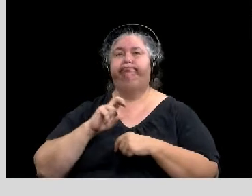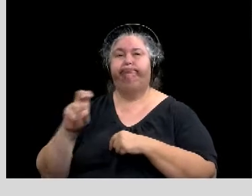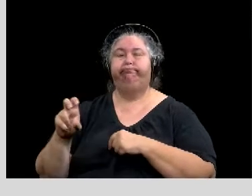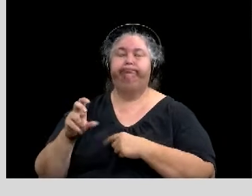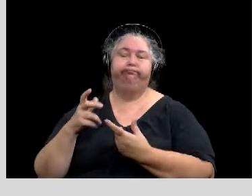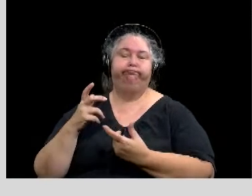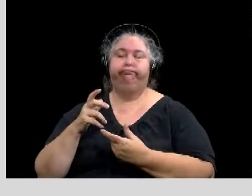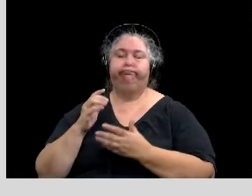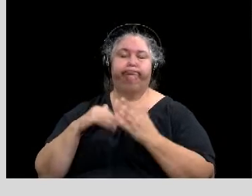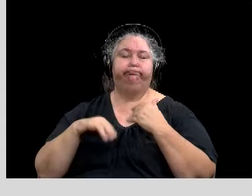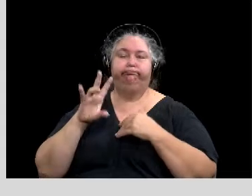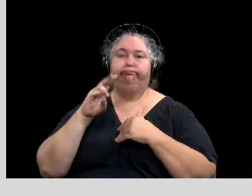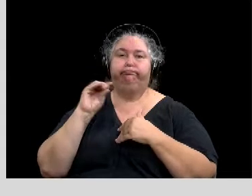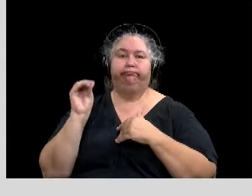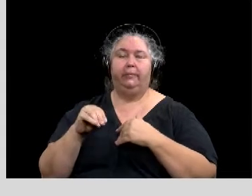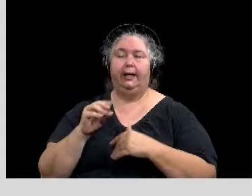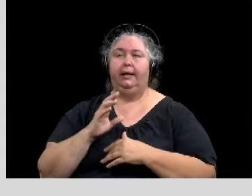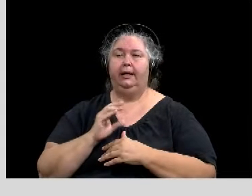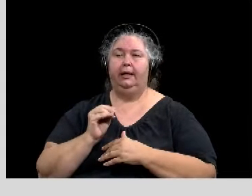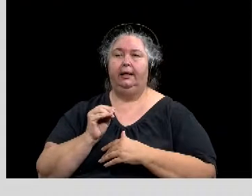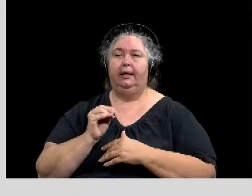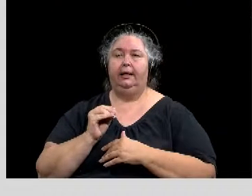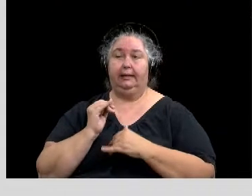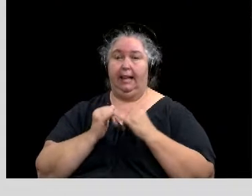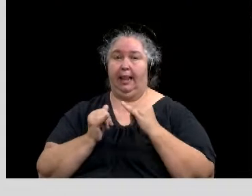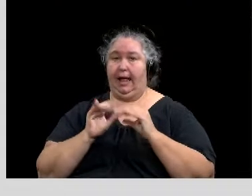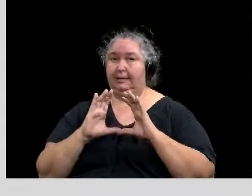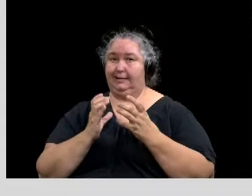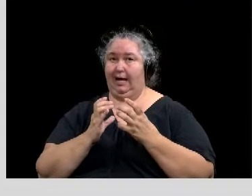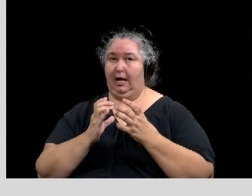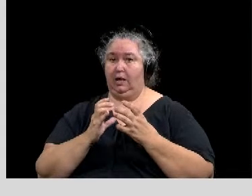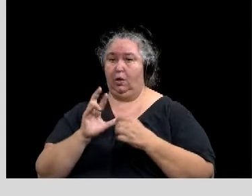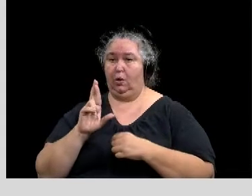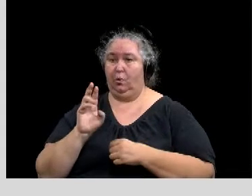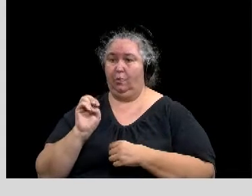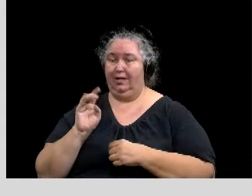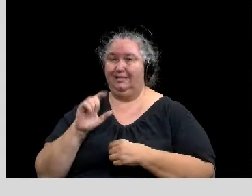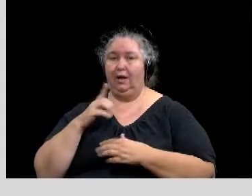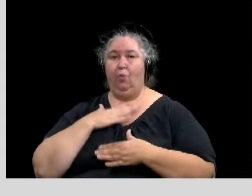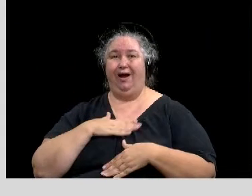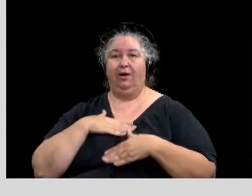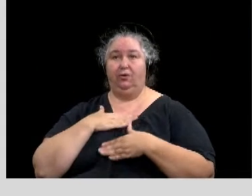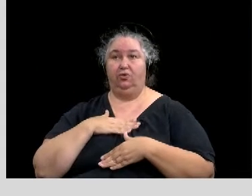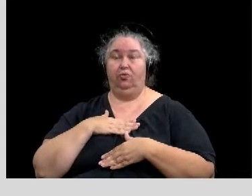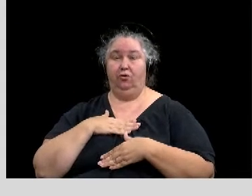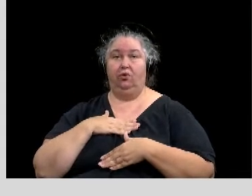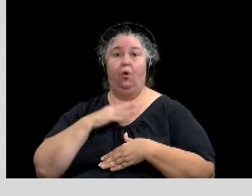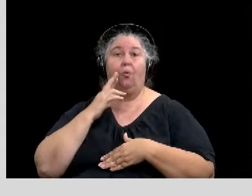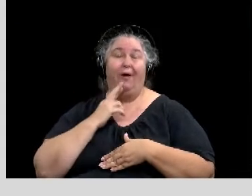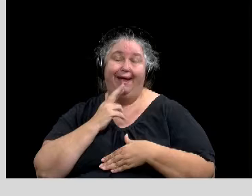transportación en menos de 7% y esta categoría es récord